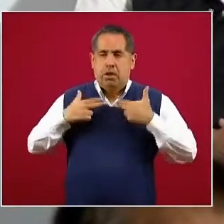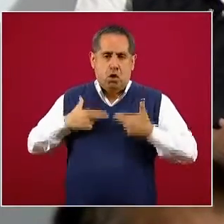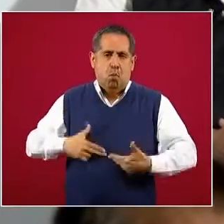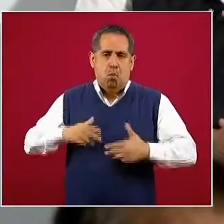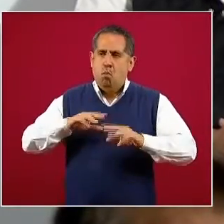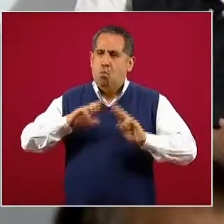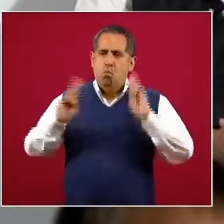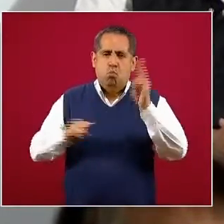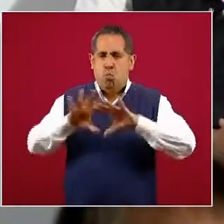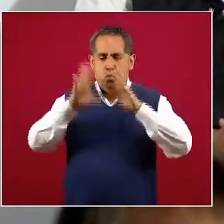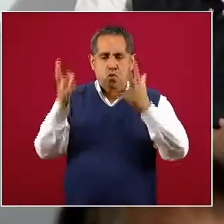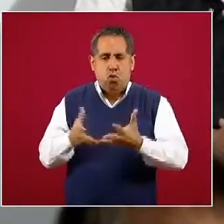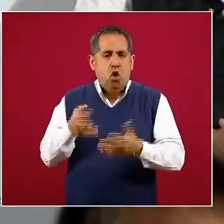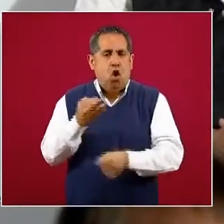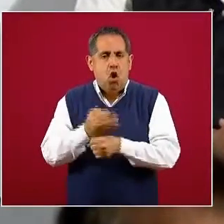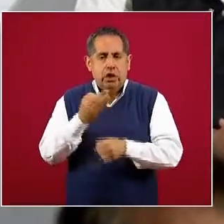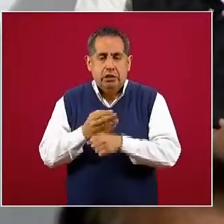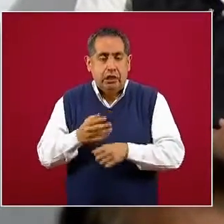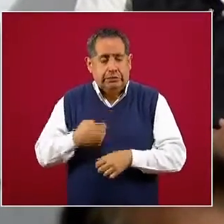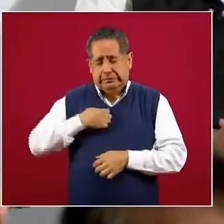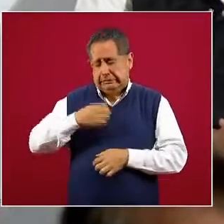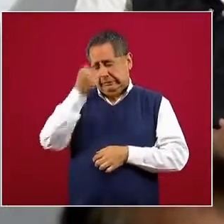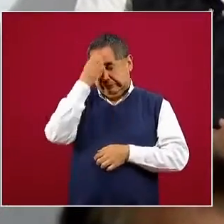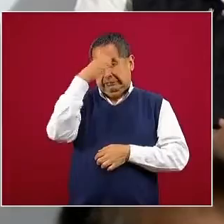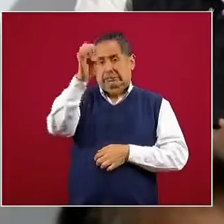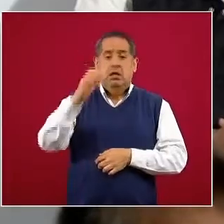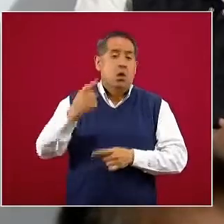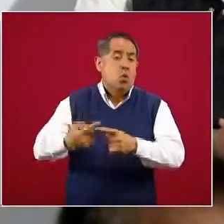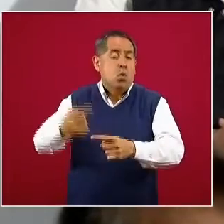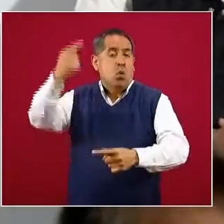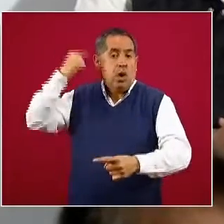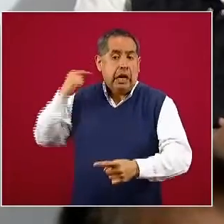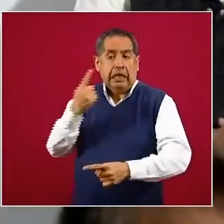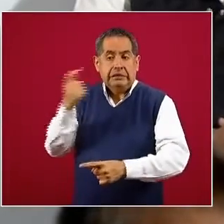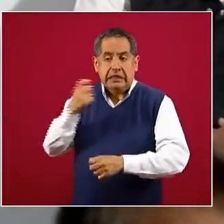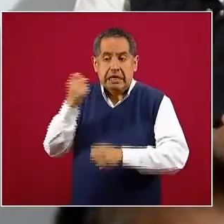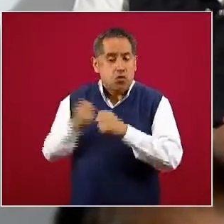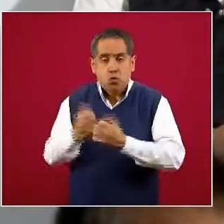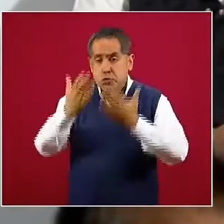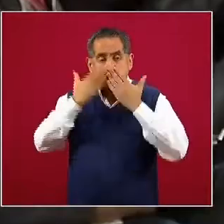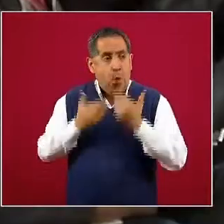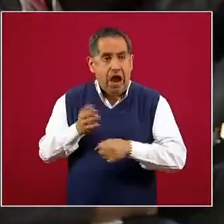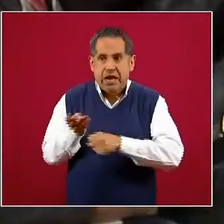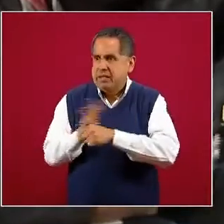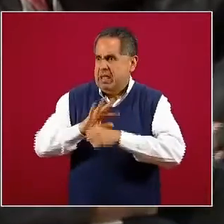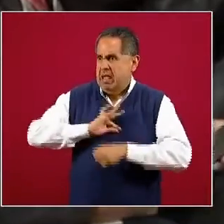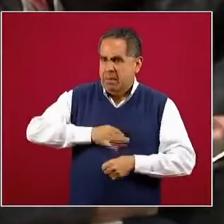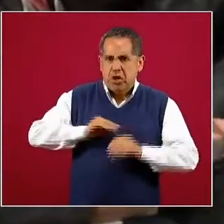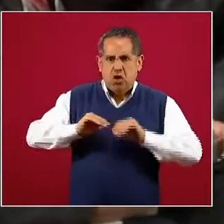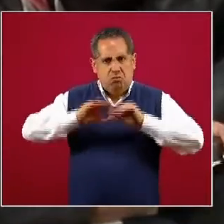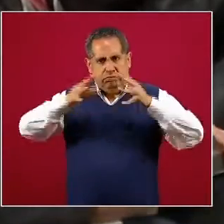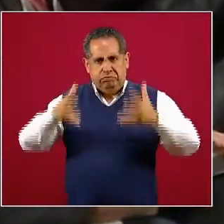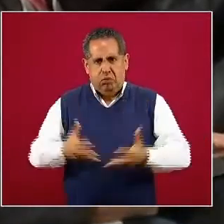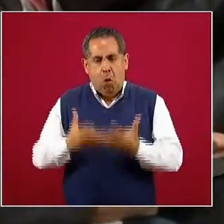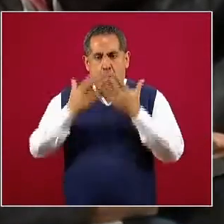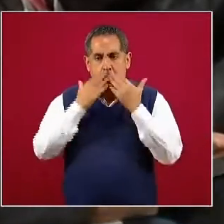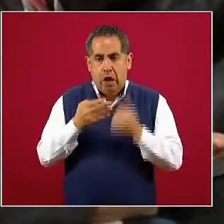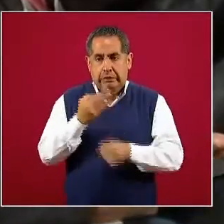o se va a quedar en casa? Esa es una. Y la otra, desde este estado emblemático, ¿qué le responde a los 10